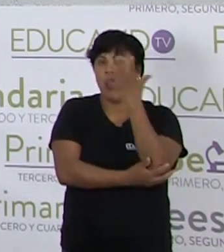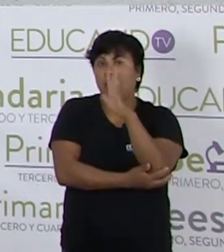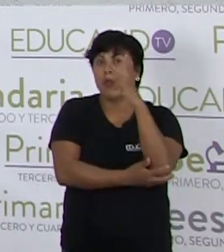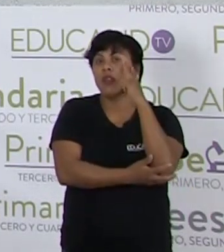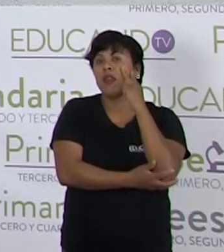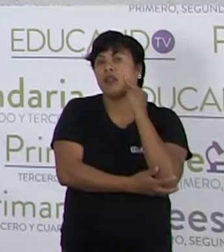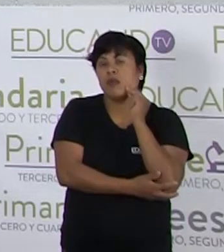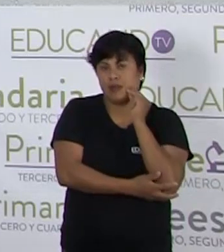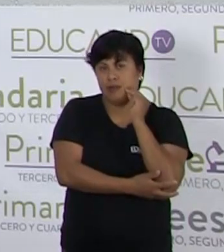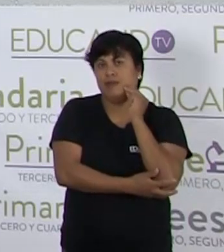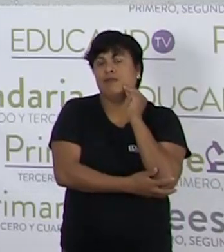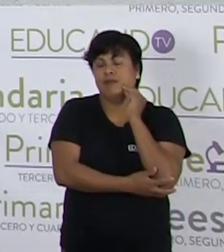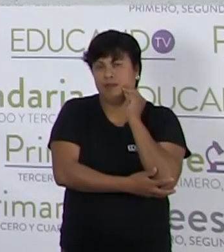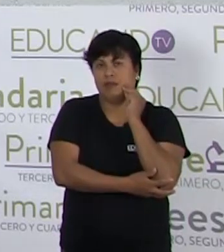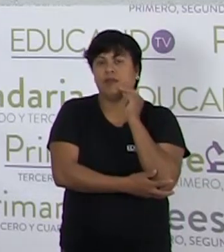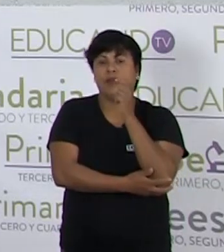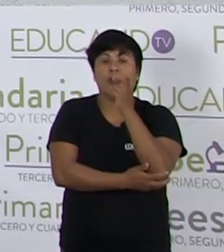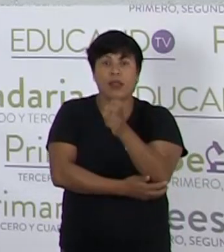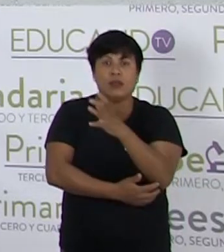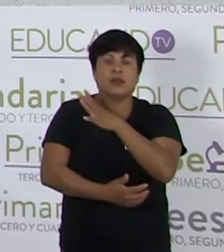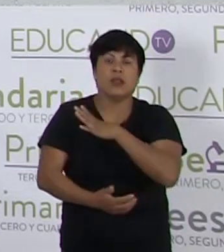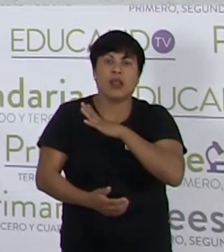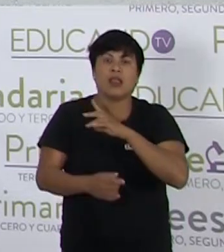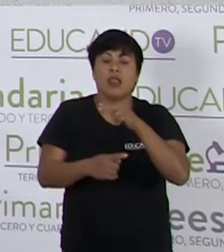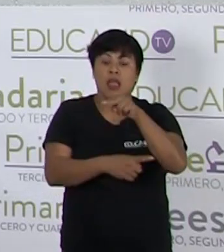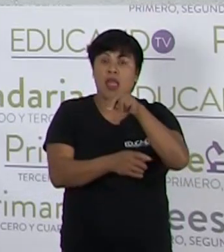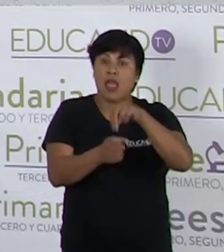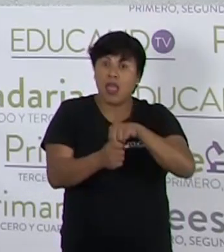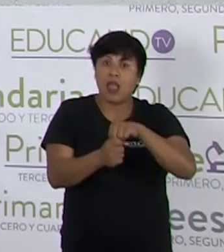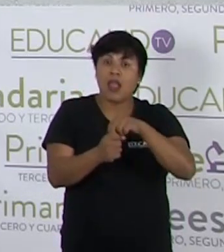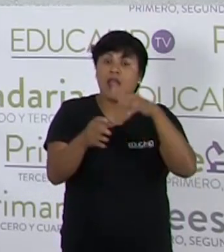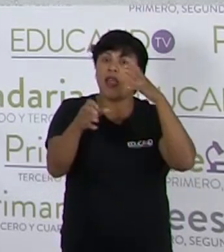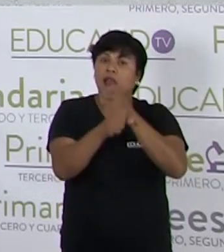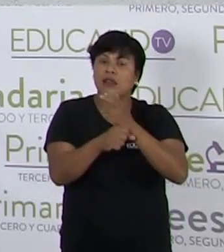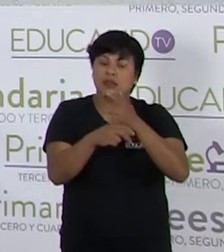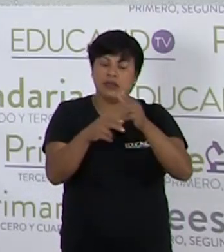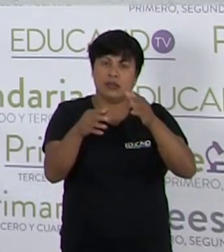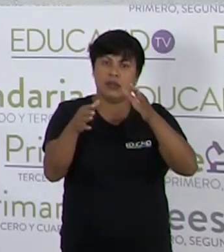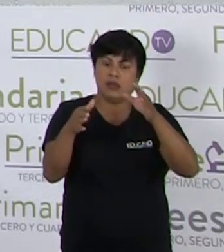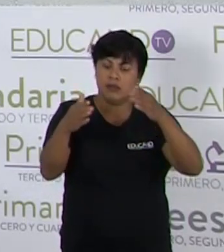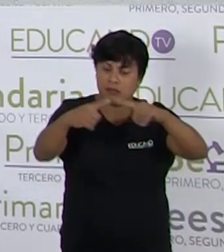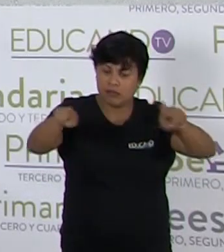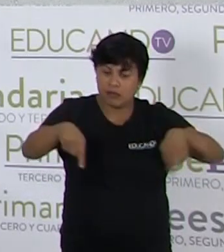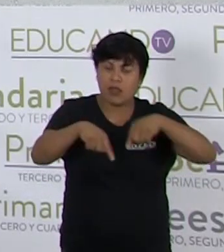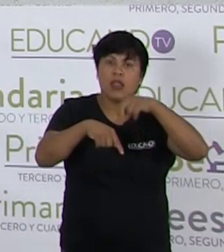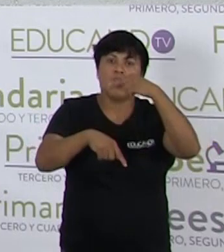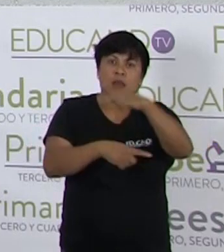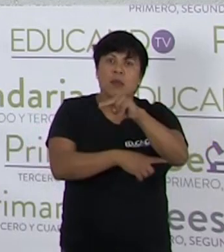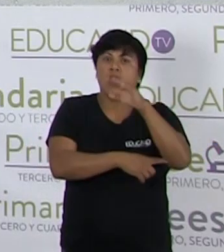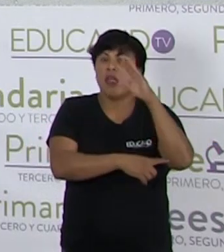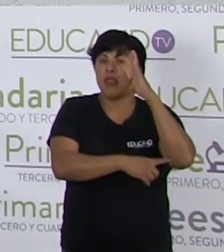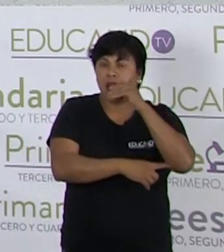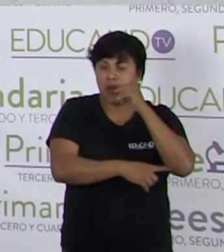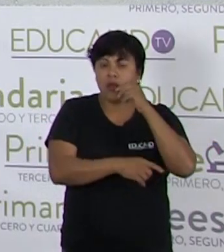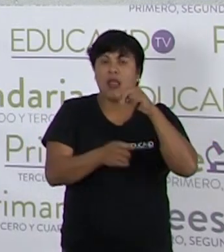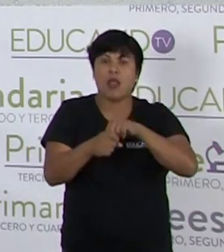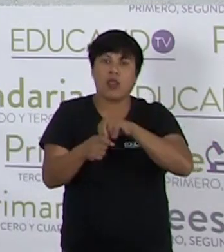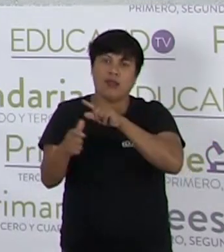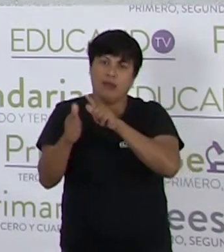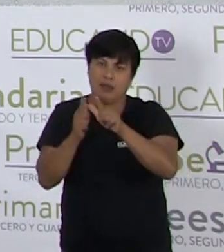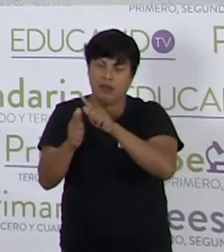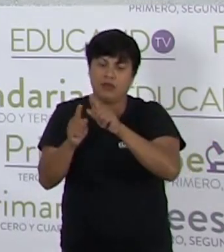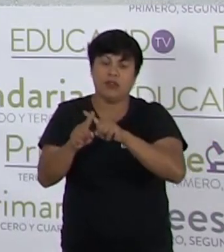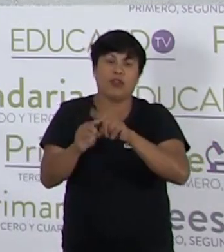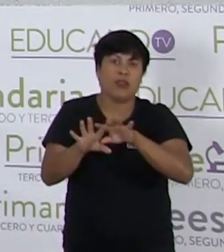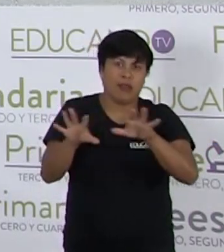80 limoneros en los naranjos y 80 limoneros en los gemelos. ¿Dónde